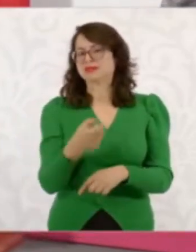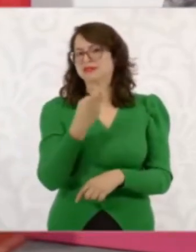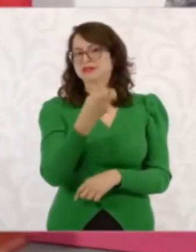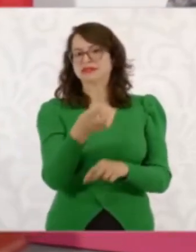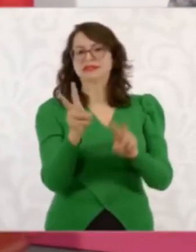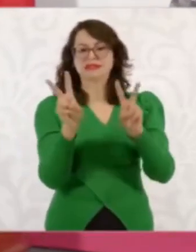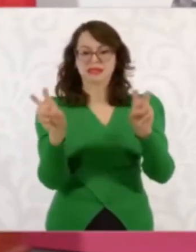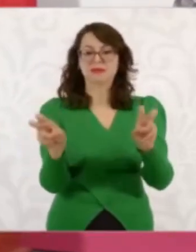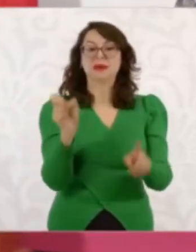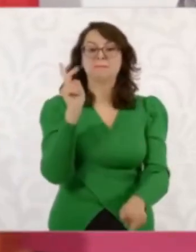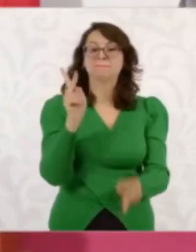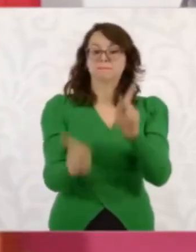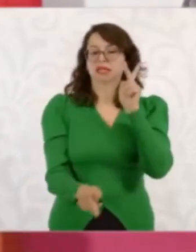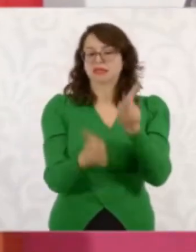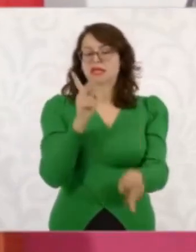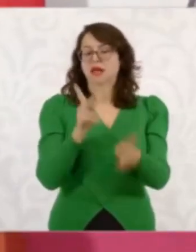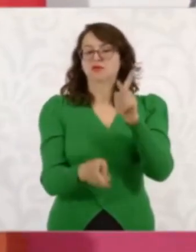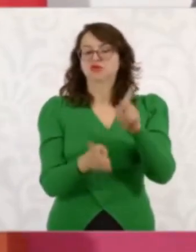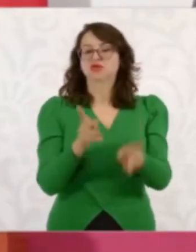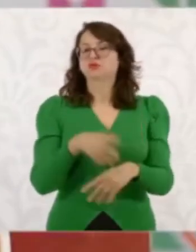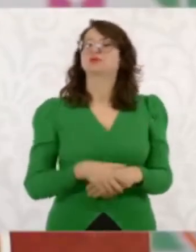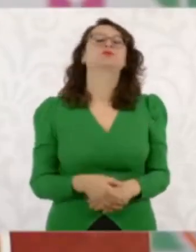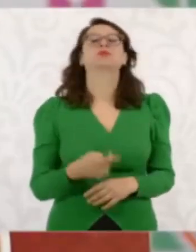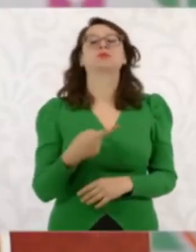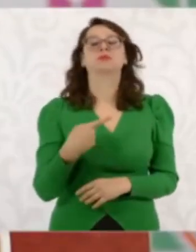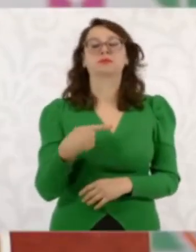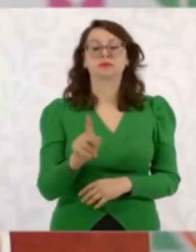Pero miren,